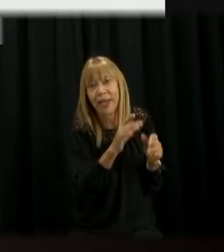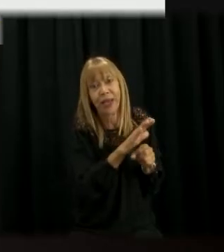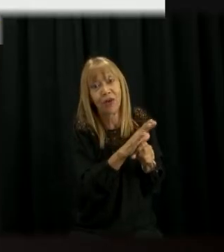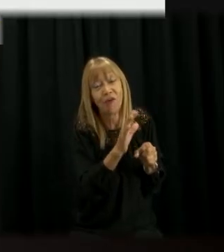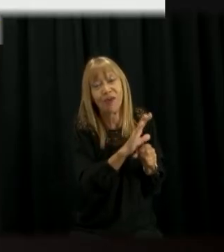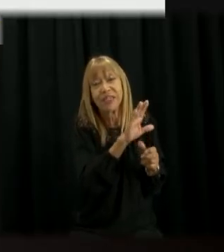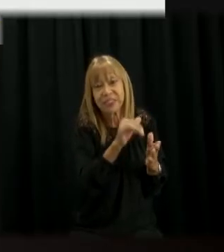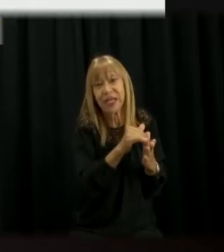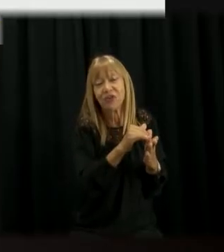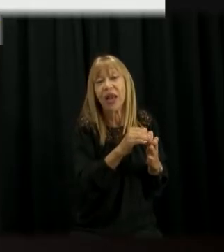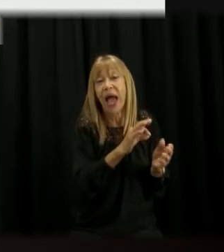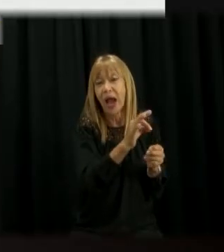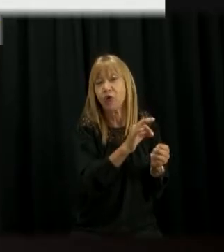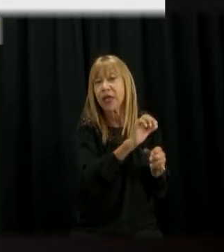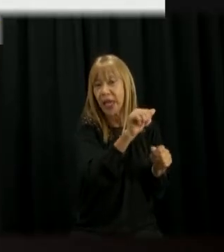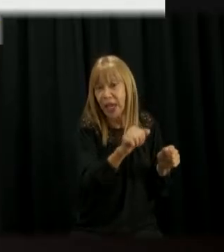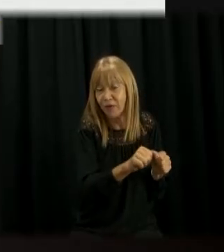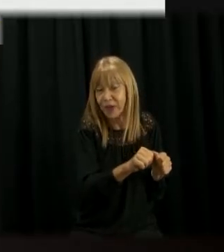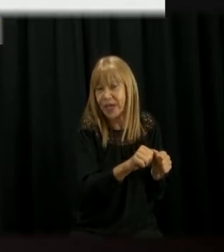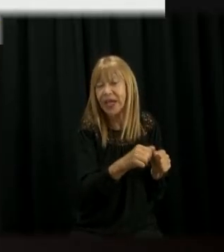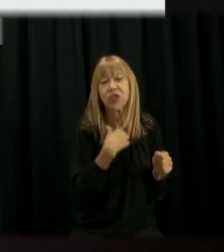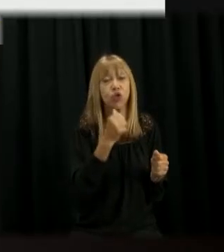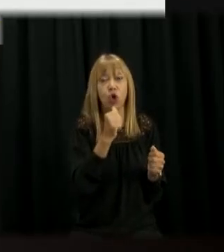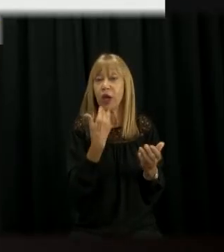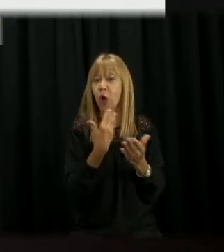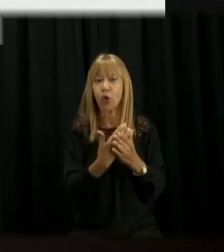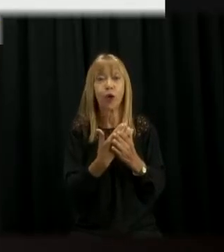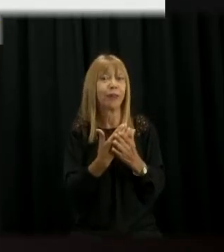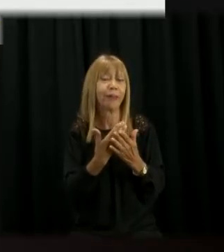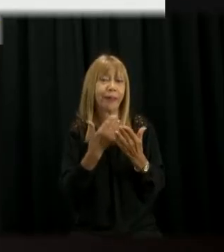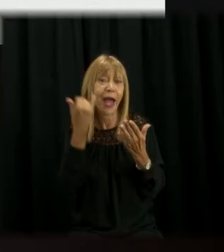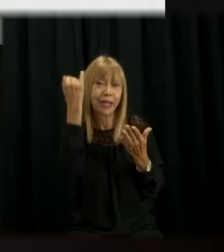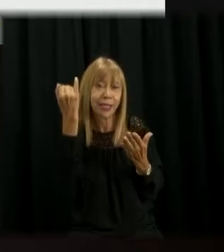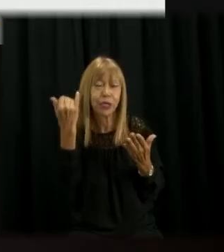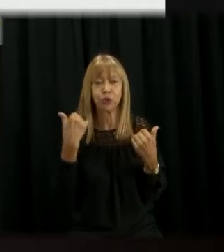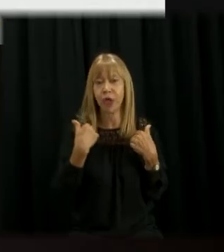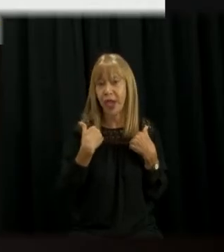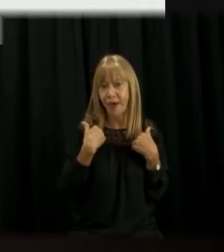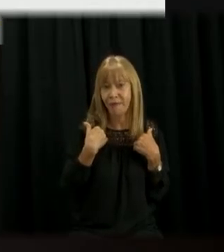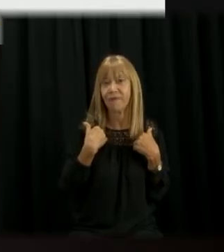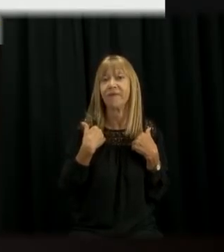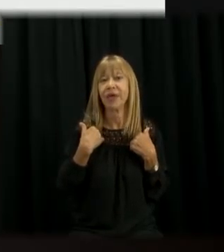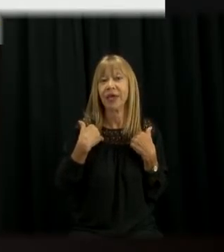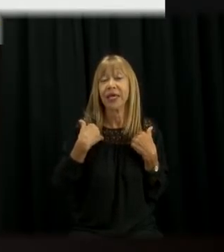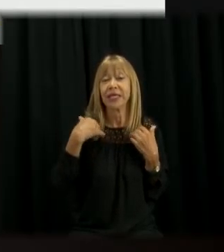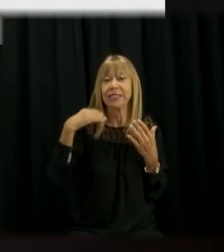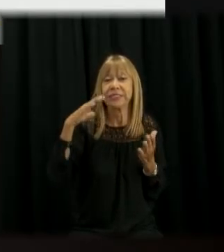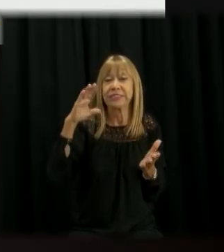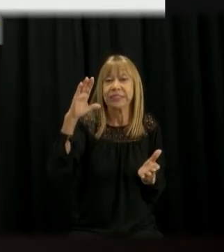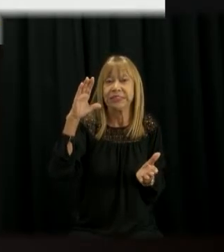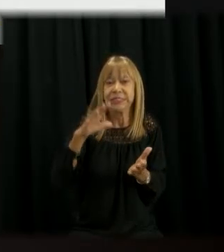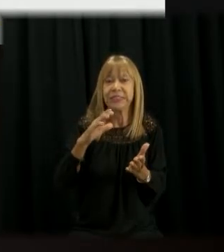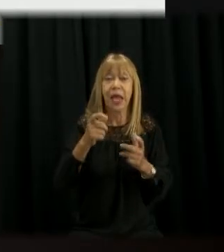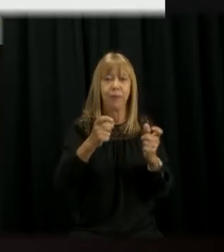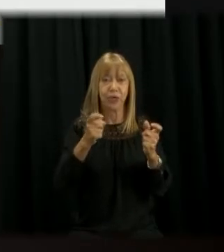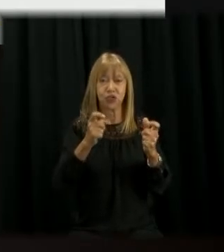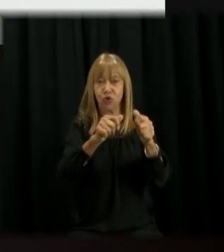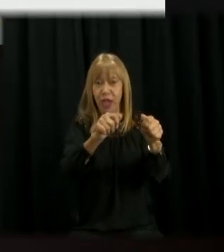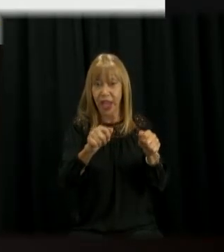que no son remunerados justamente. No es una práctica correcta o buena de tener,